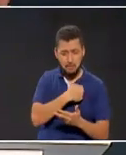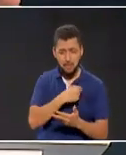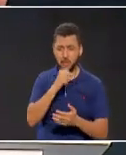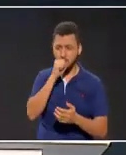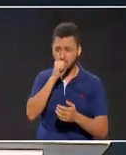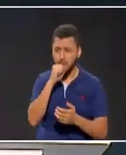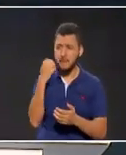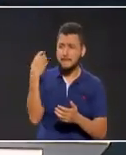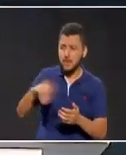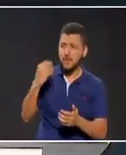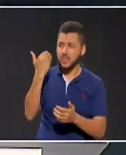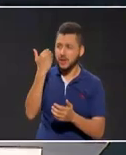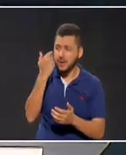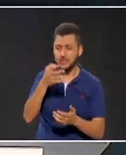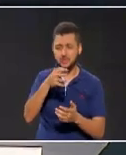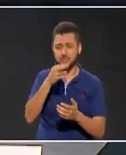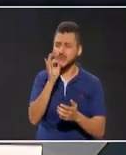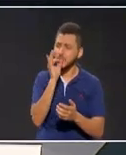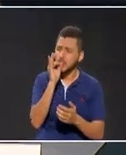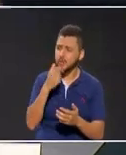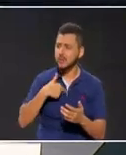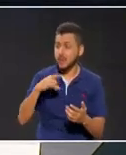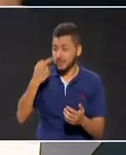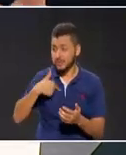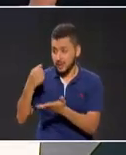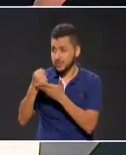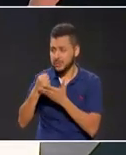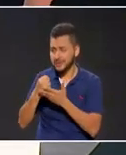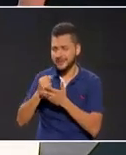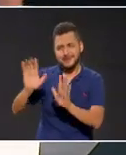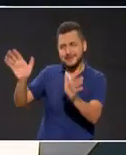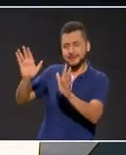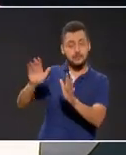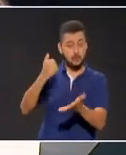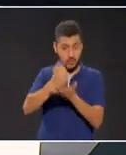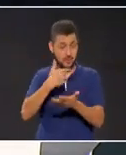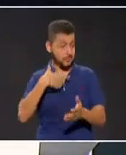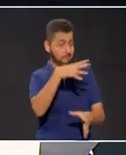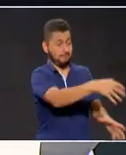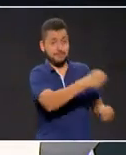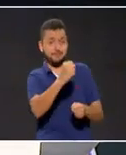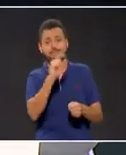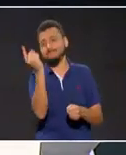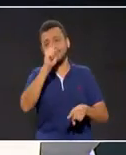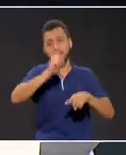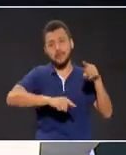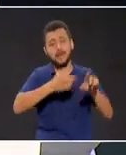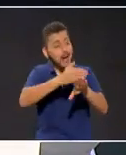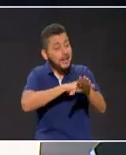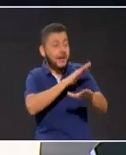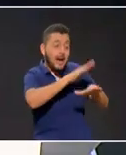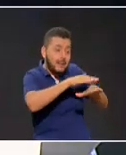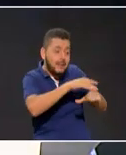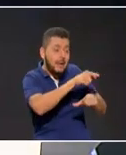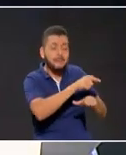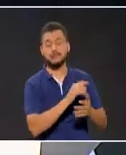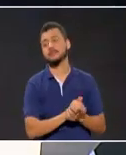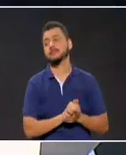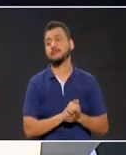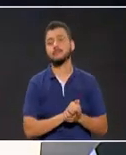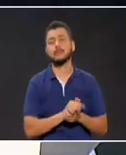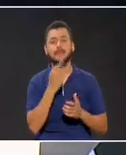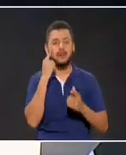podamos llevar a estos centros especializados de la ciudad que saben atenderlos para que los atiendan y de esa manera no estén en la calle